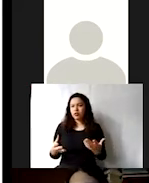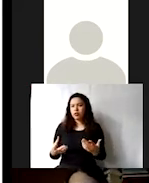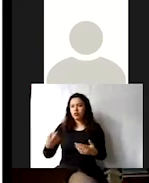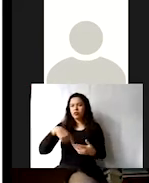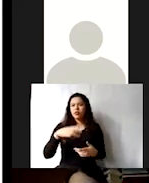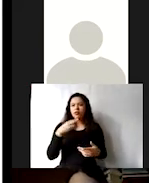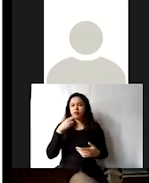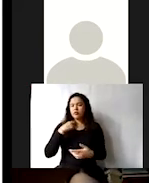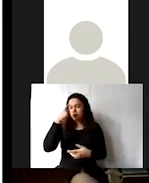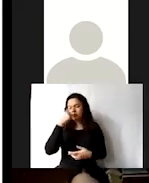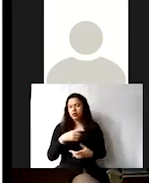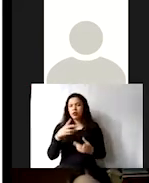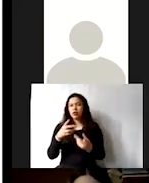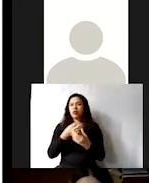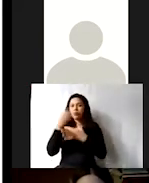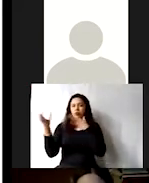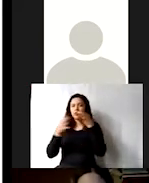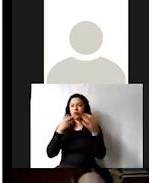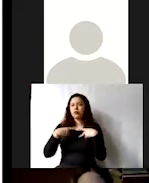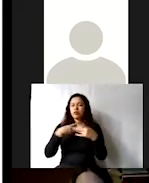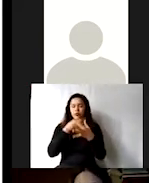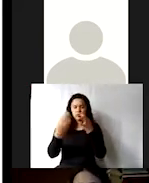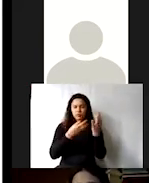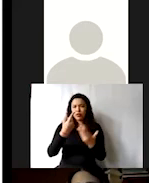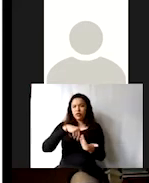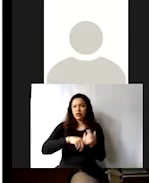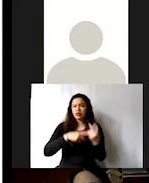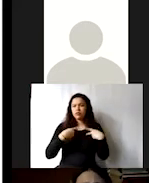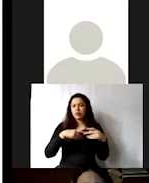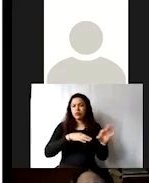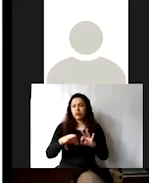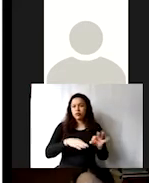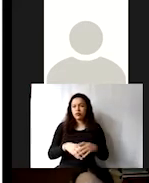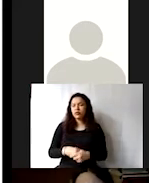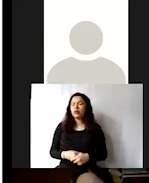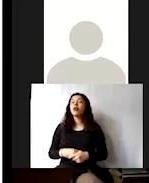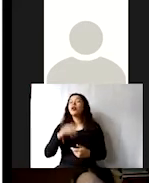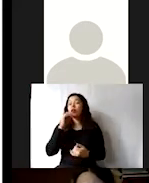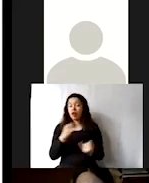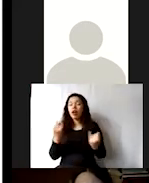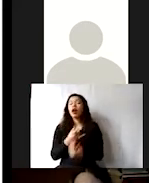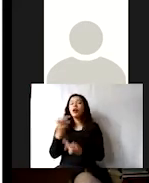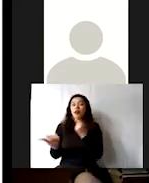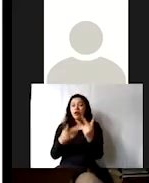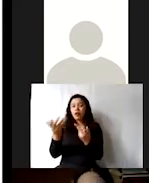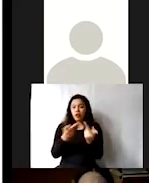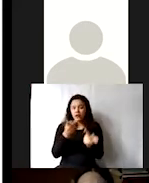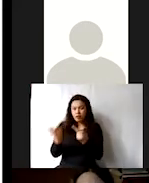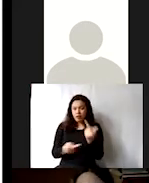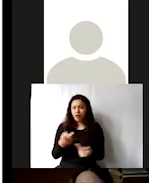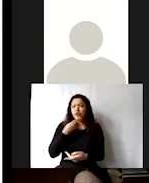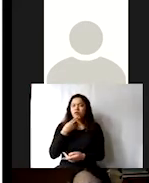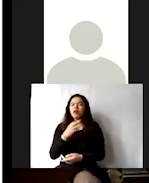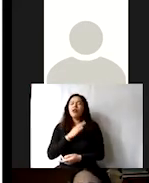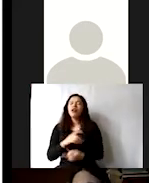cómo socializar esto con sus colaboradores. Hay también pequeñas encuestas que pudiesen utilizar. Está, por